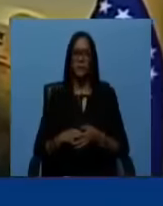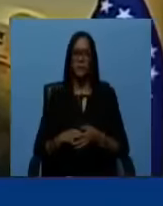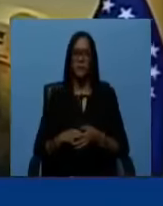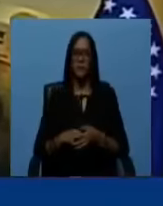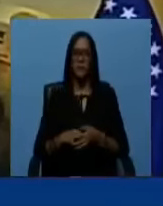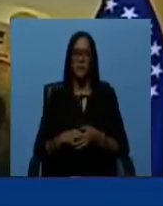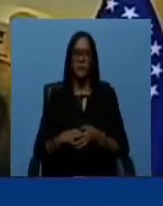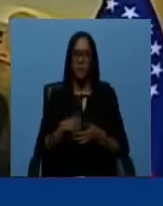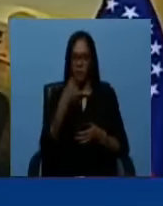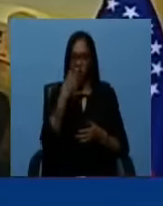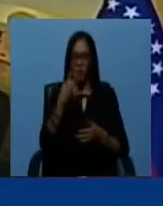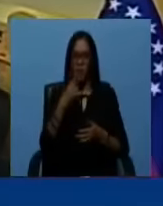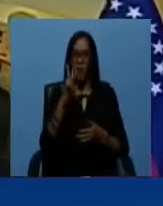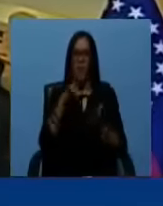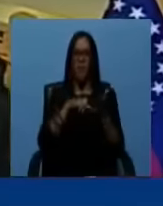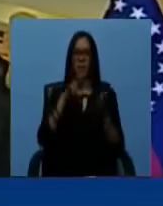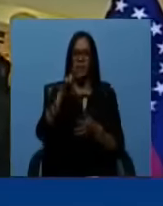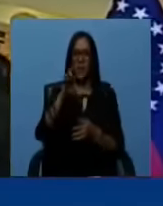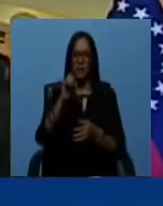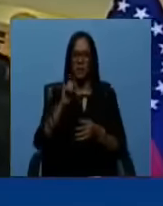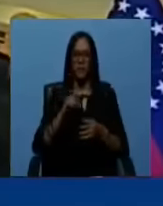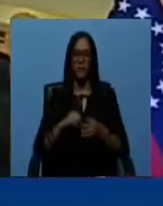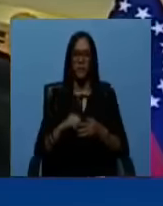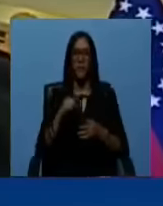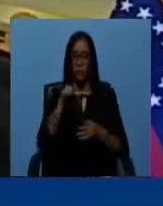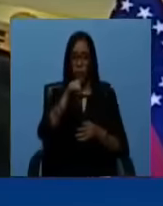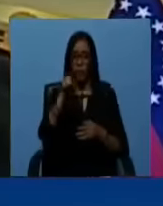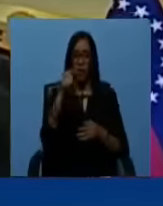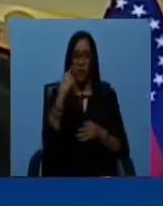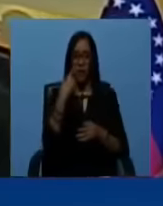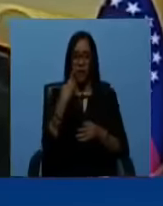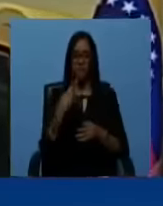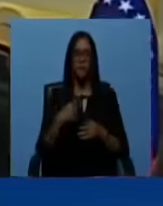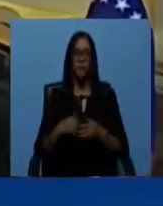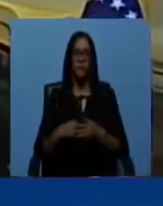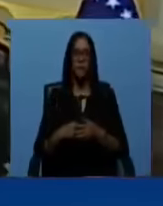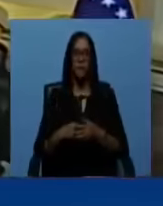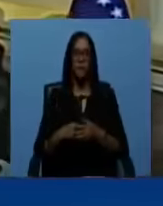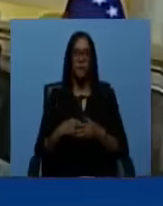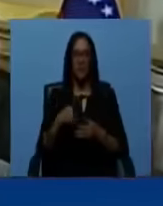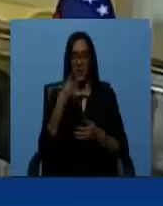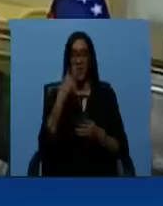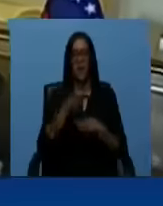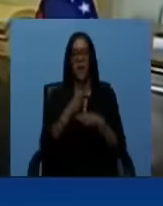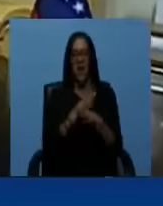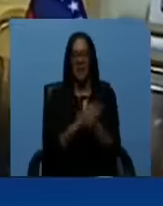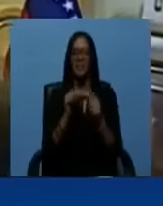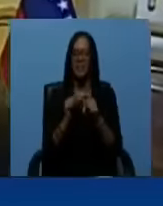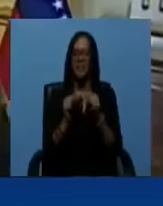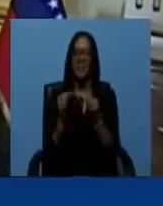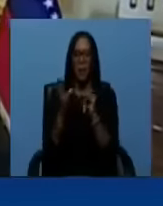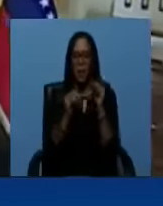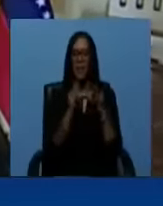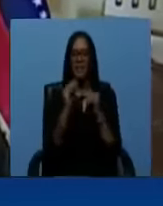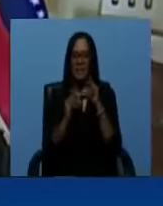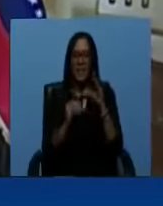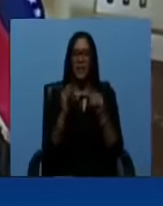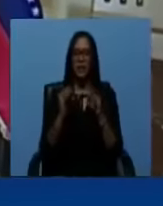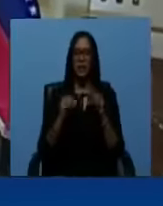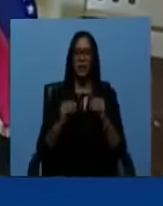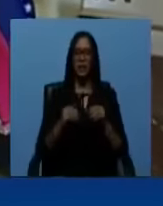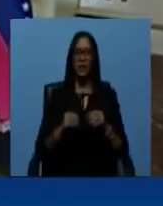Nos vemos en el 30, para que ustedes vean. Bueno, nos vemos antes para seguir conversando.